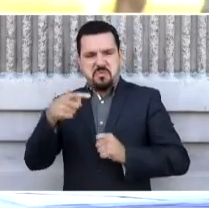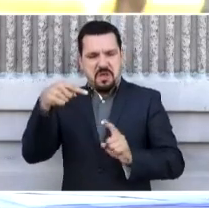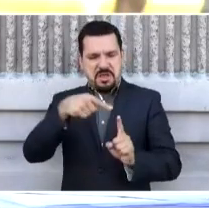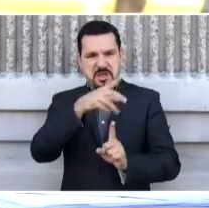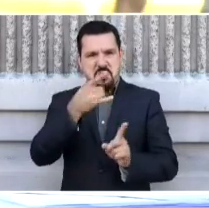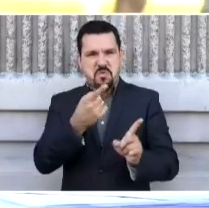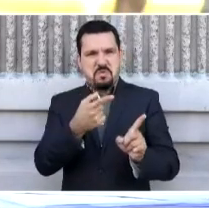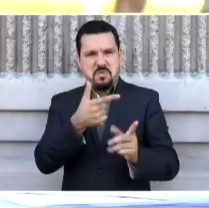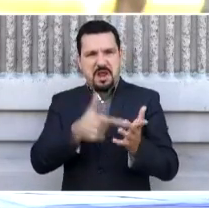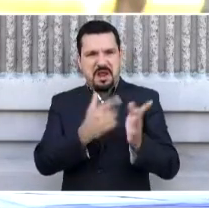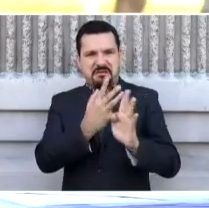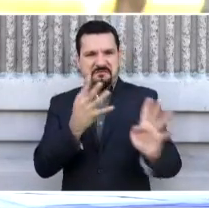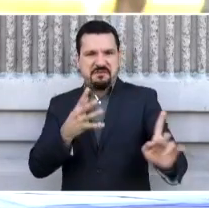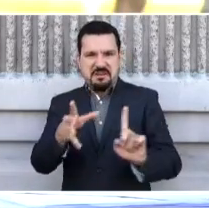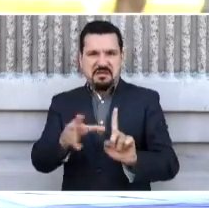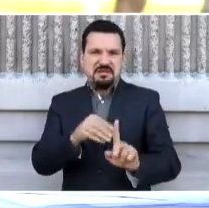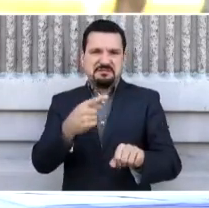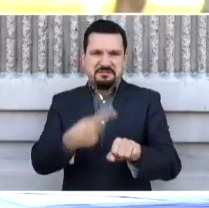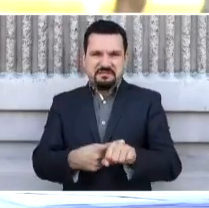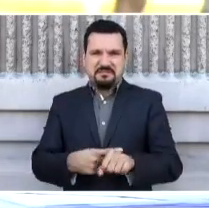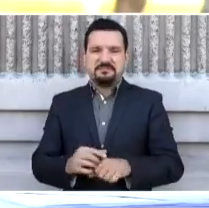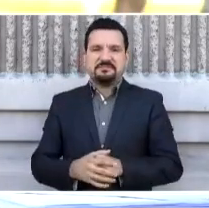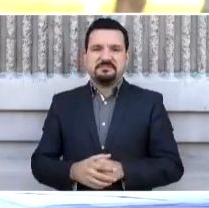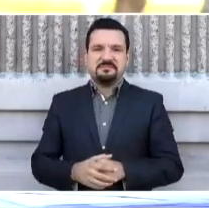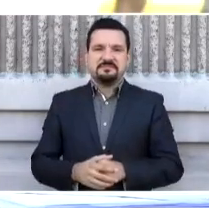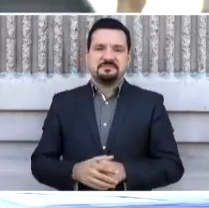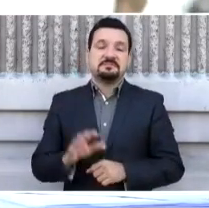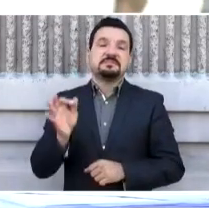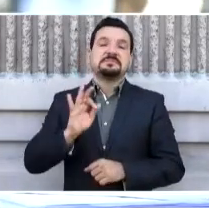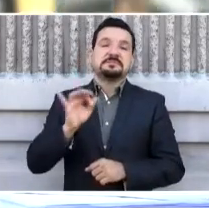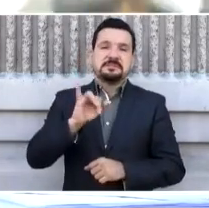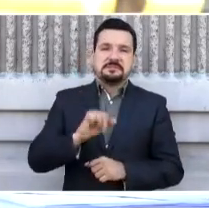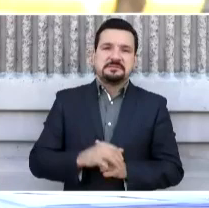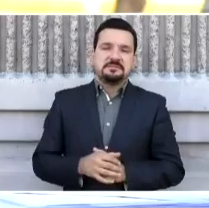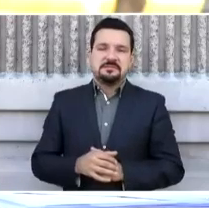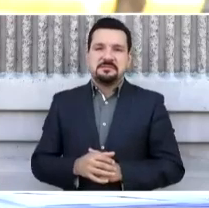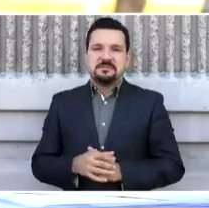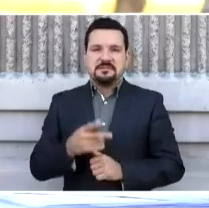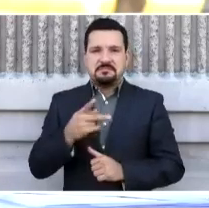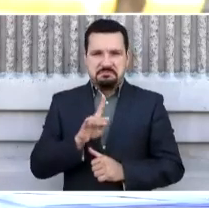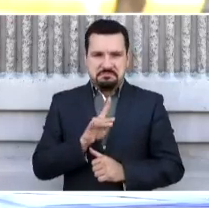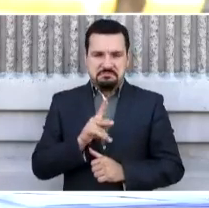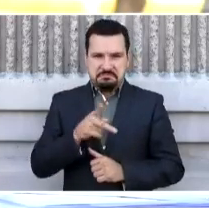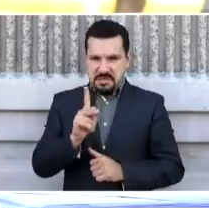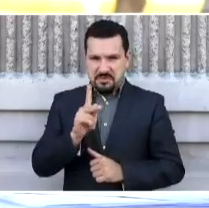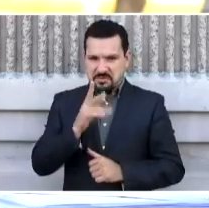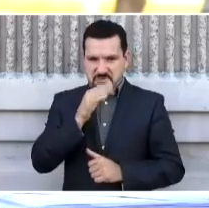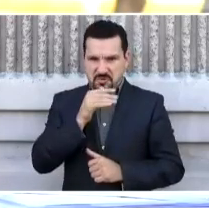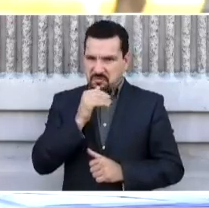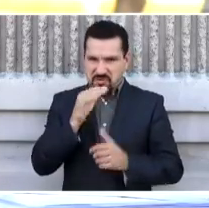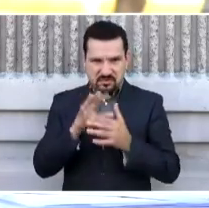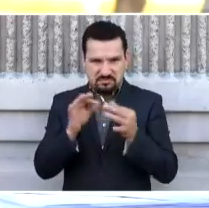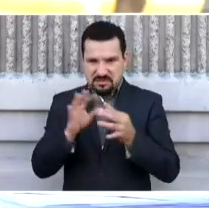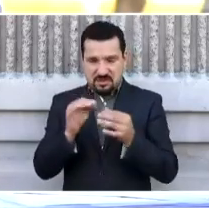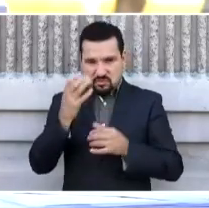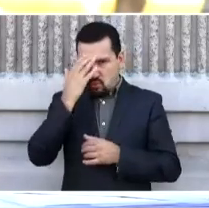en la fila pudo haber adquirido la infección. Es posible que así haya sido, pero no puedo garantizar, no